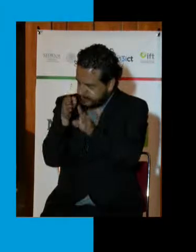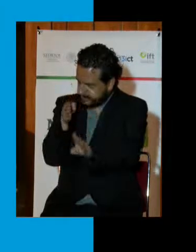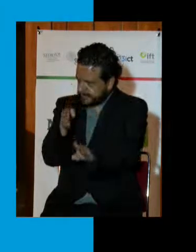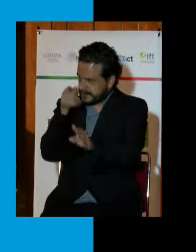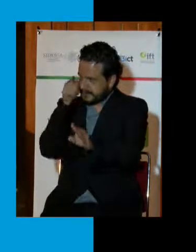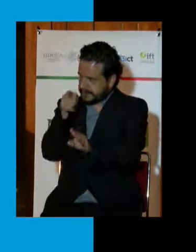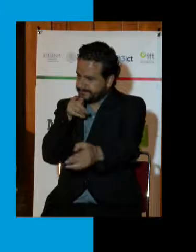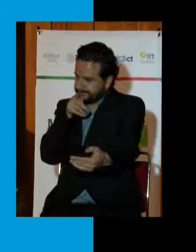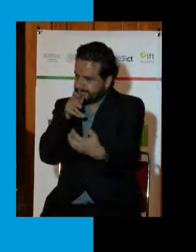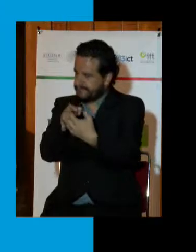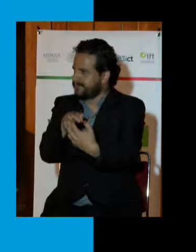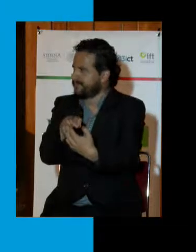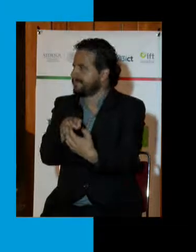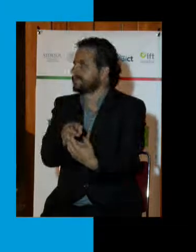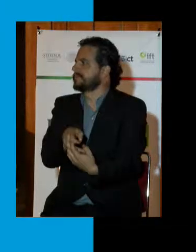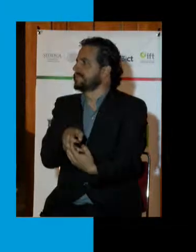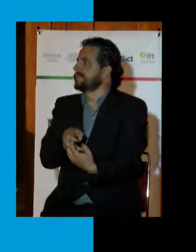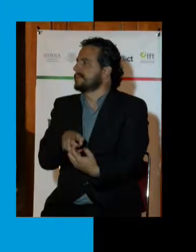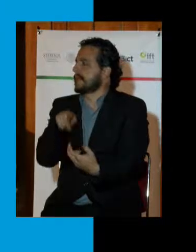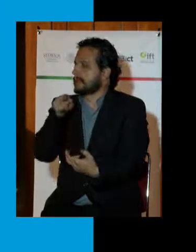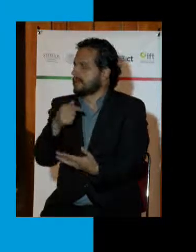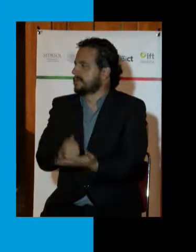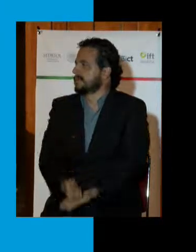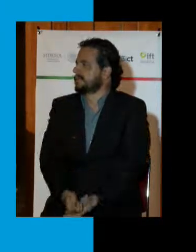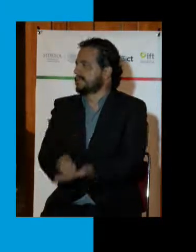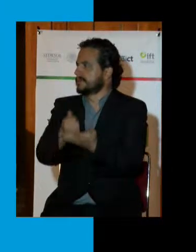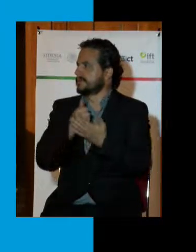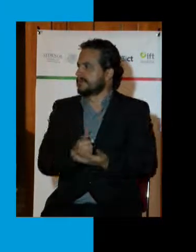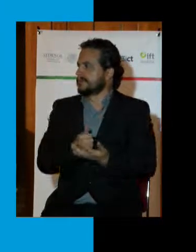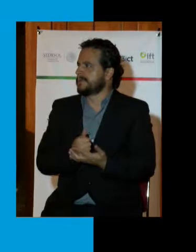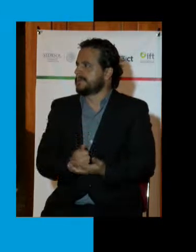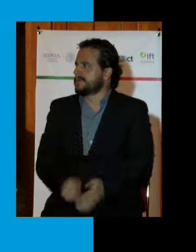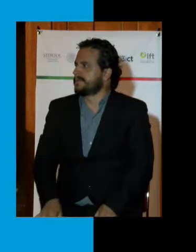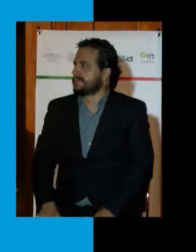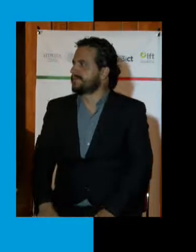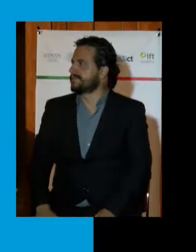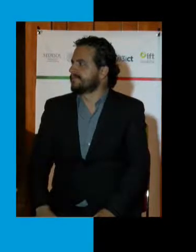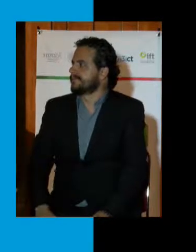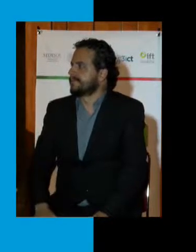Nos ayudan a interconectar, intercambiar información,